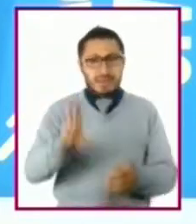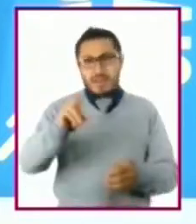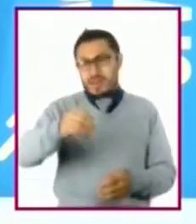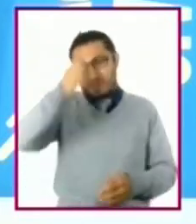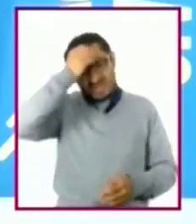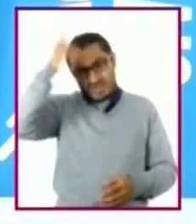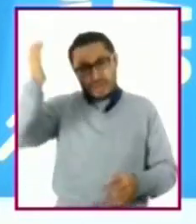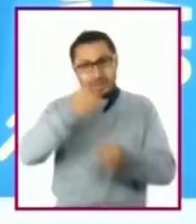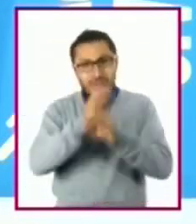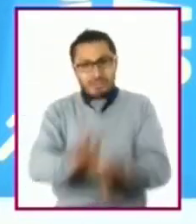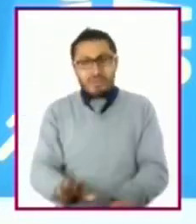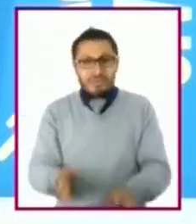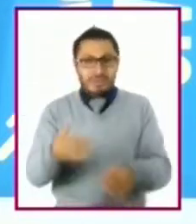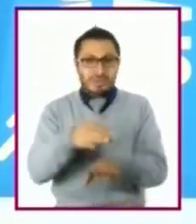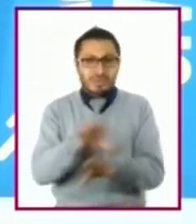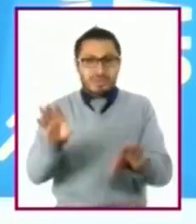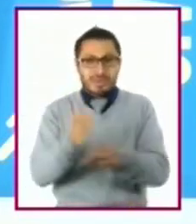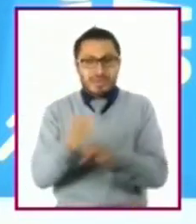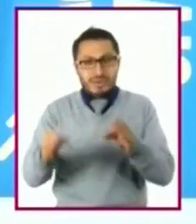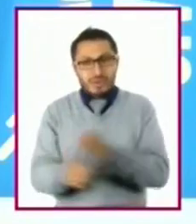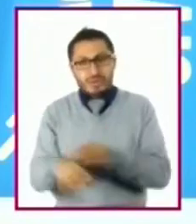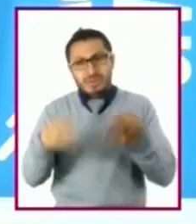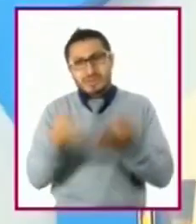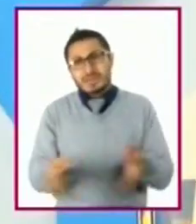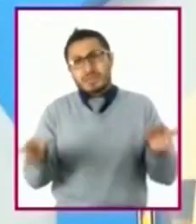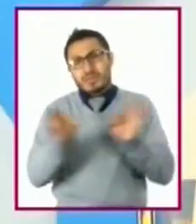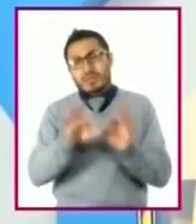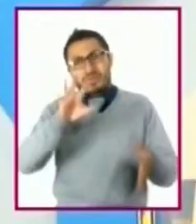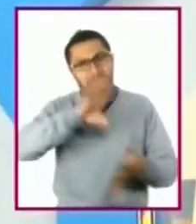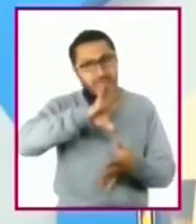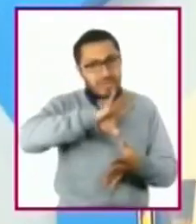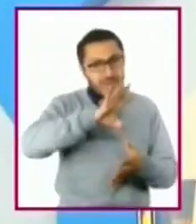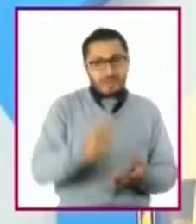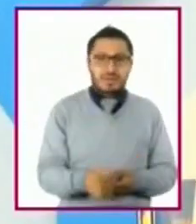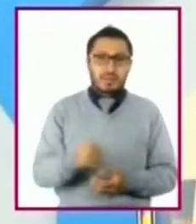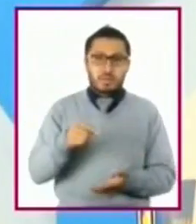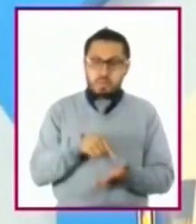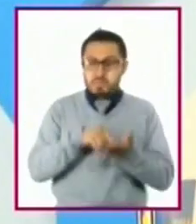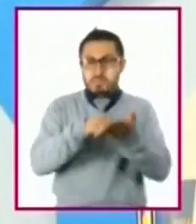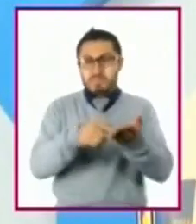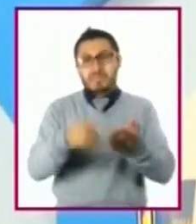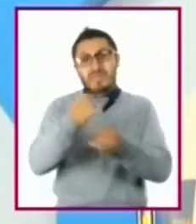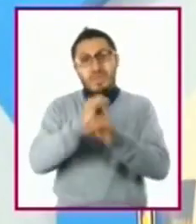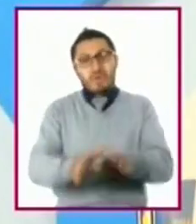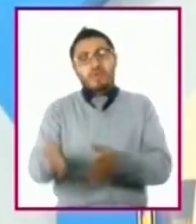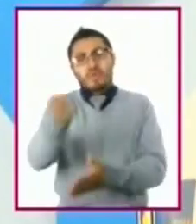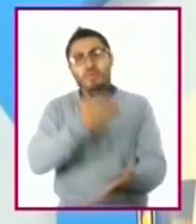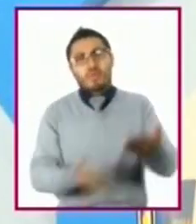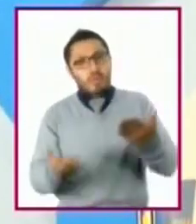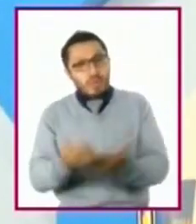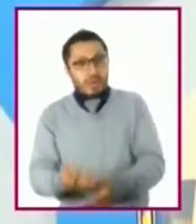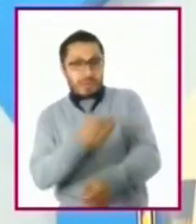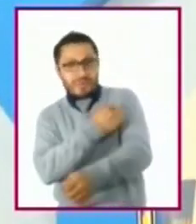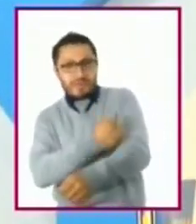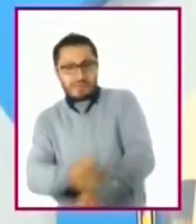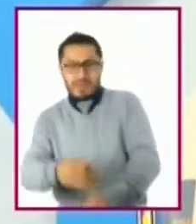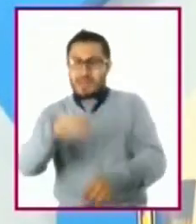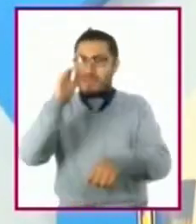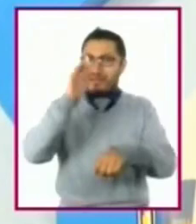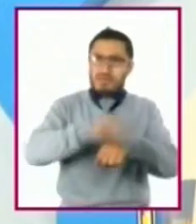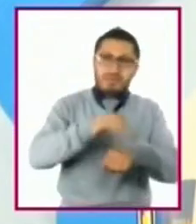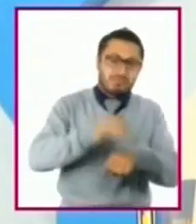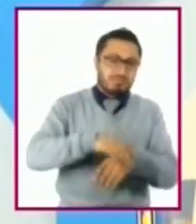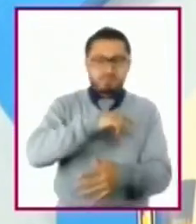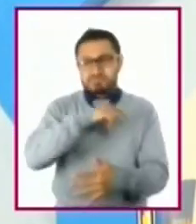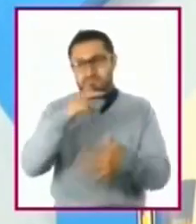los acontecimientos específicos del continente americano. Te propongo que compartas esta información con tus familiares y amigos para